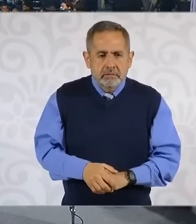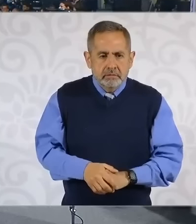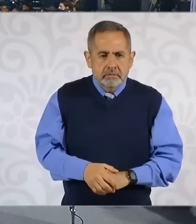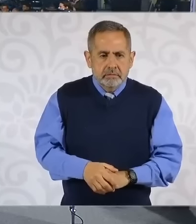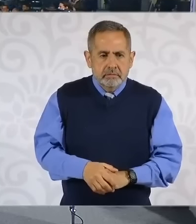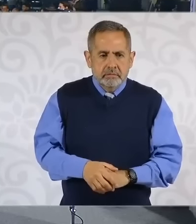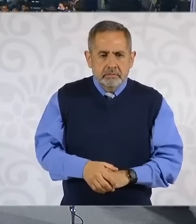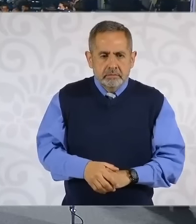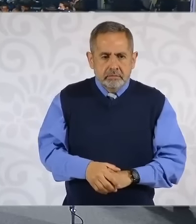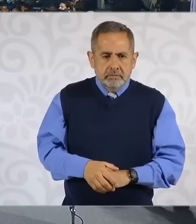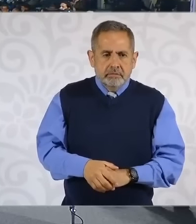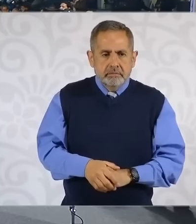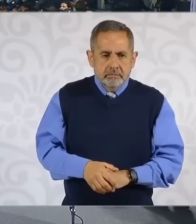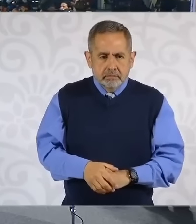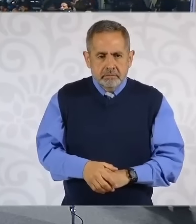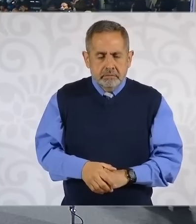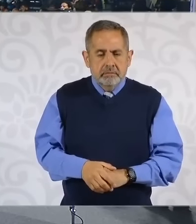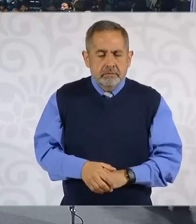A ver,